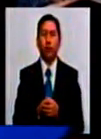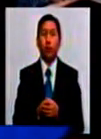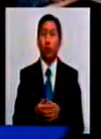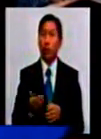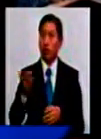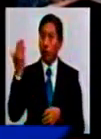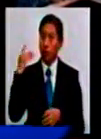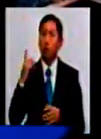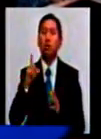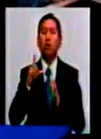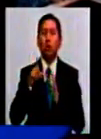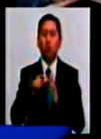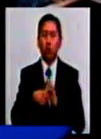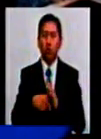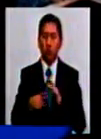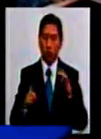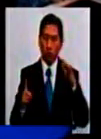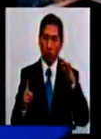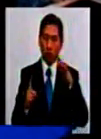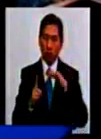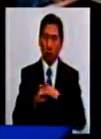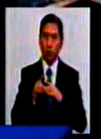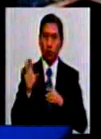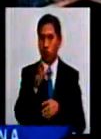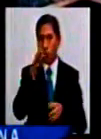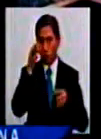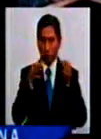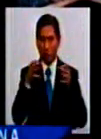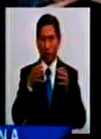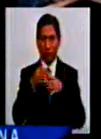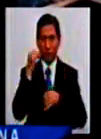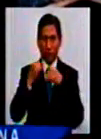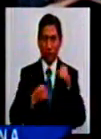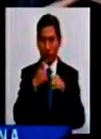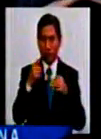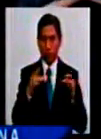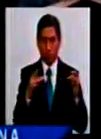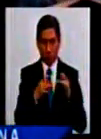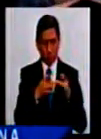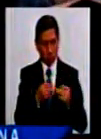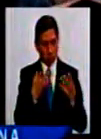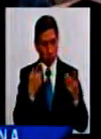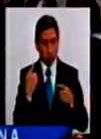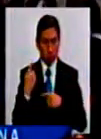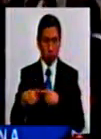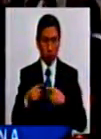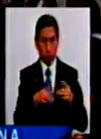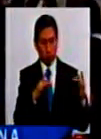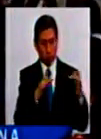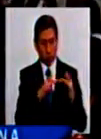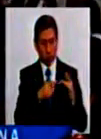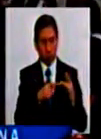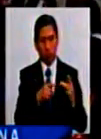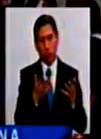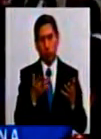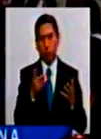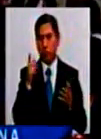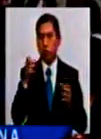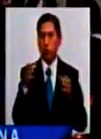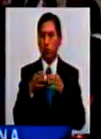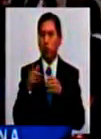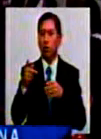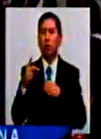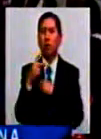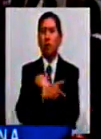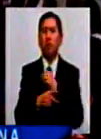Antes y después del nacimiento de esta alta corte, en el plano bilateral y multilateral, ya sea en la Liga de las